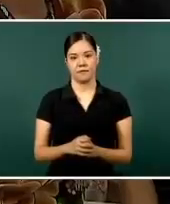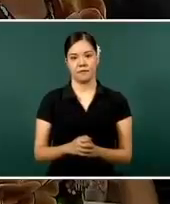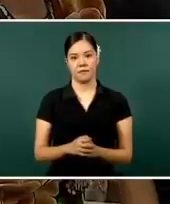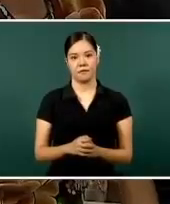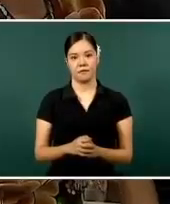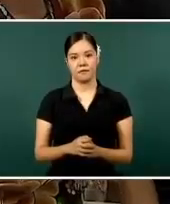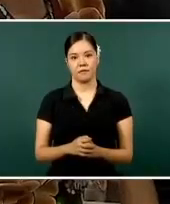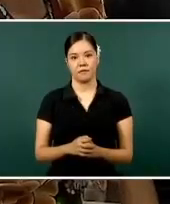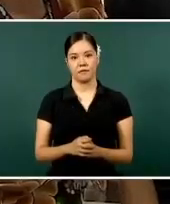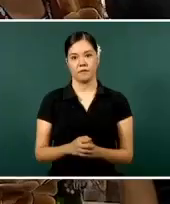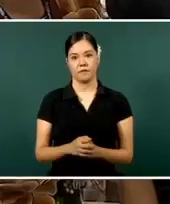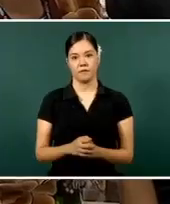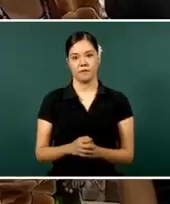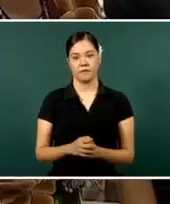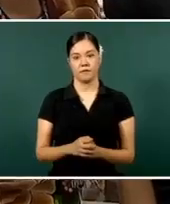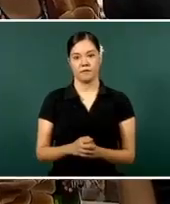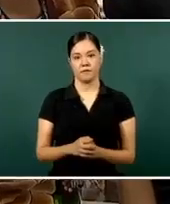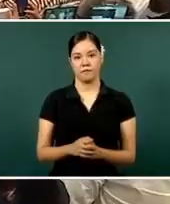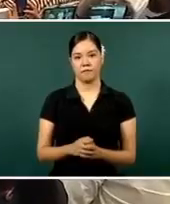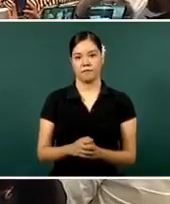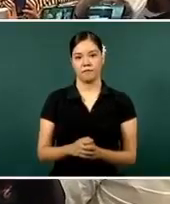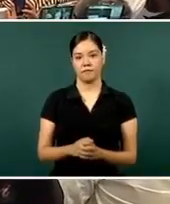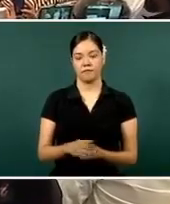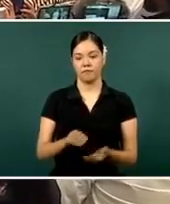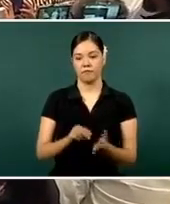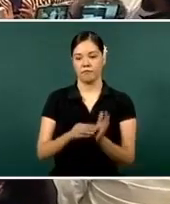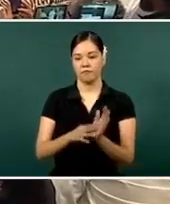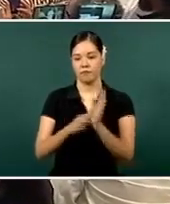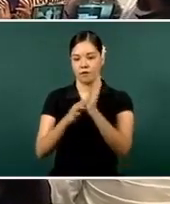Del Foro Nacional de los Pueblos Indígenas y